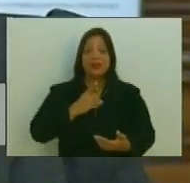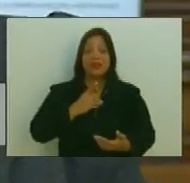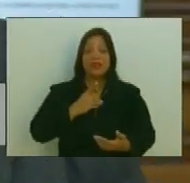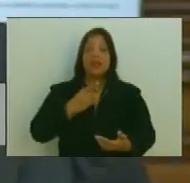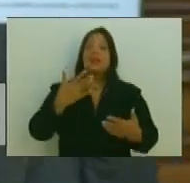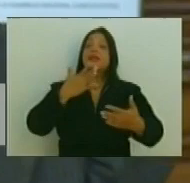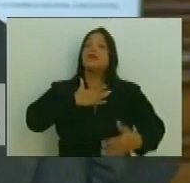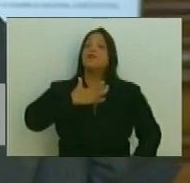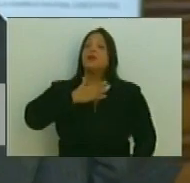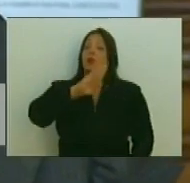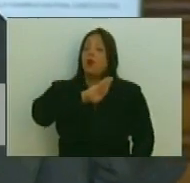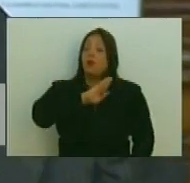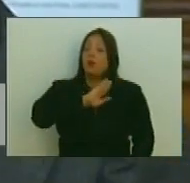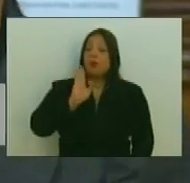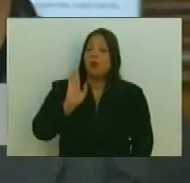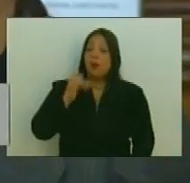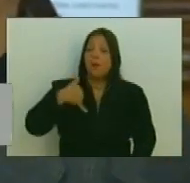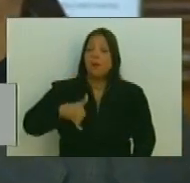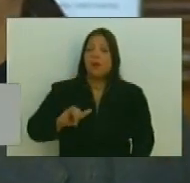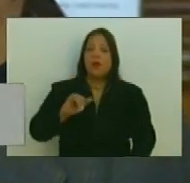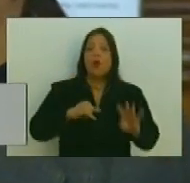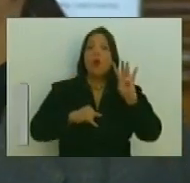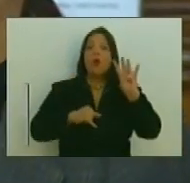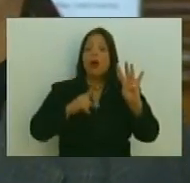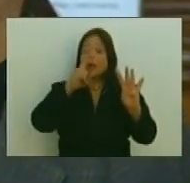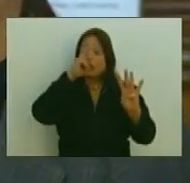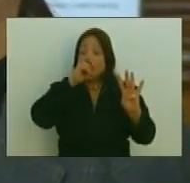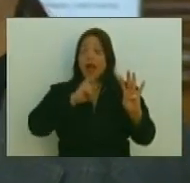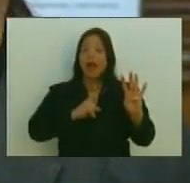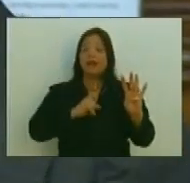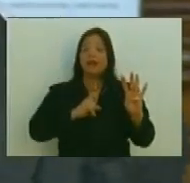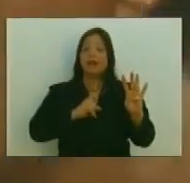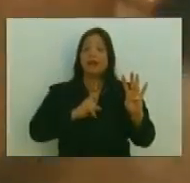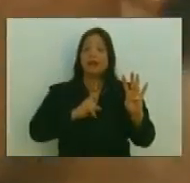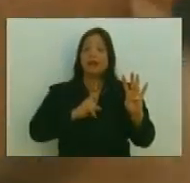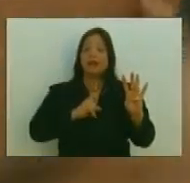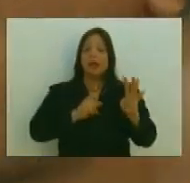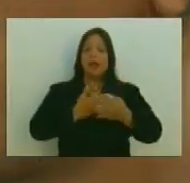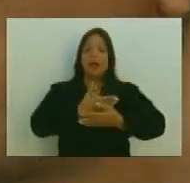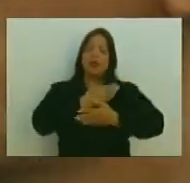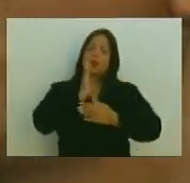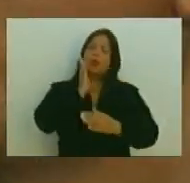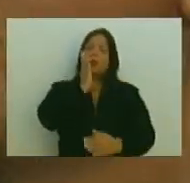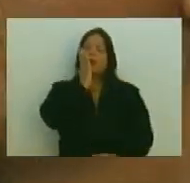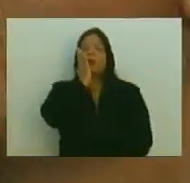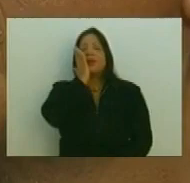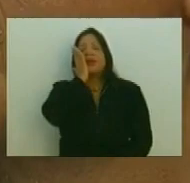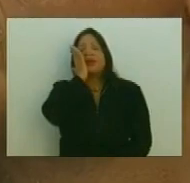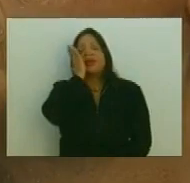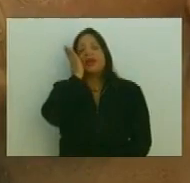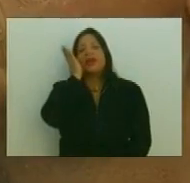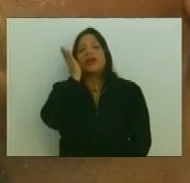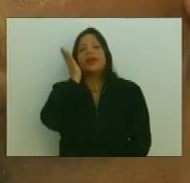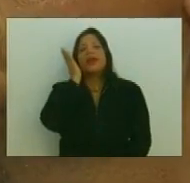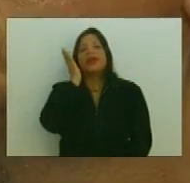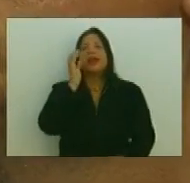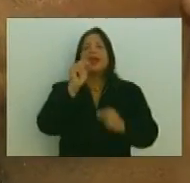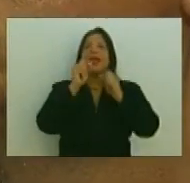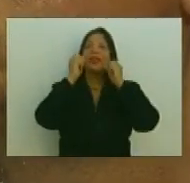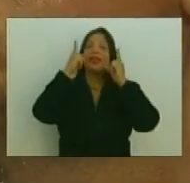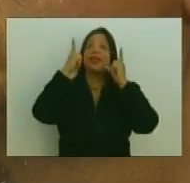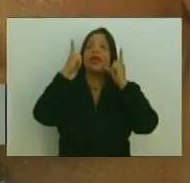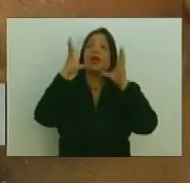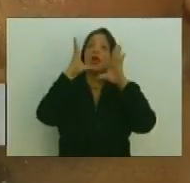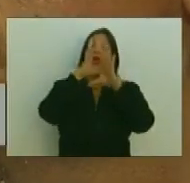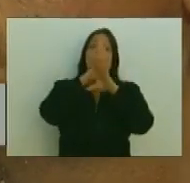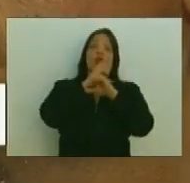mi caso, mi hija tenía 4 años y dormía en el día, y la noche